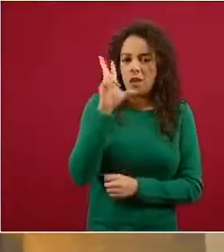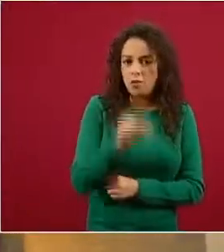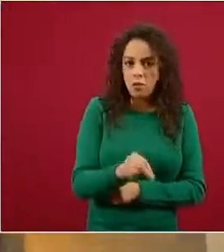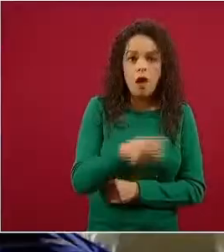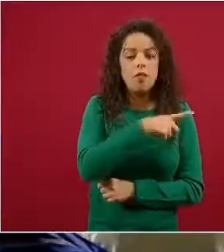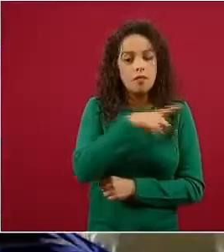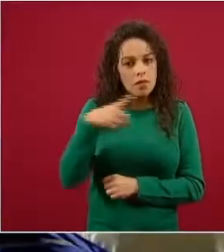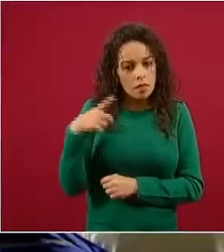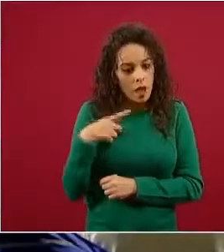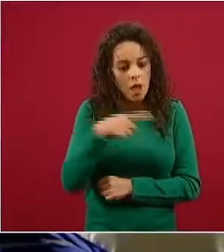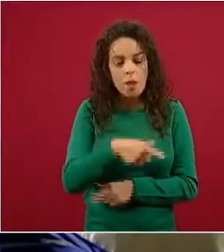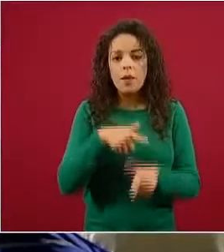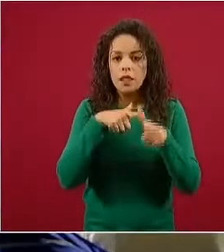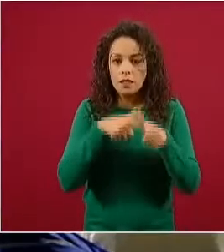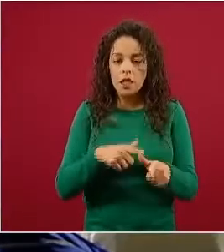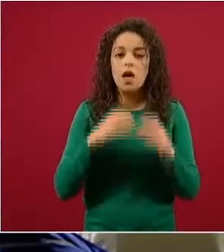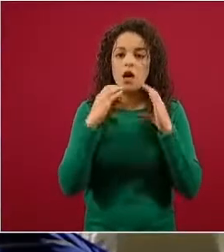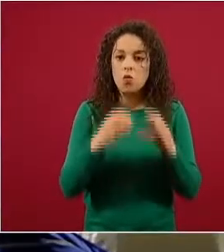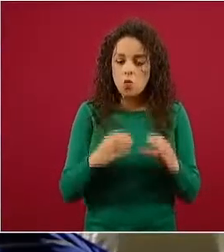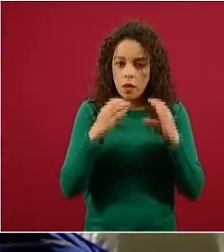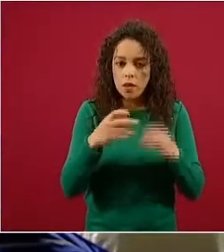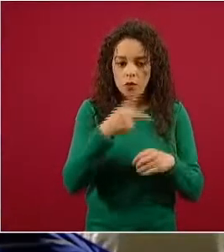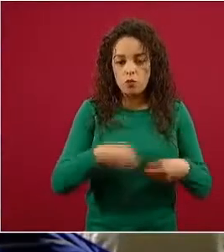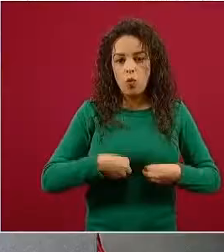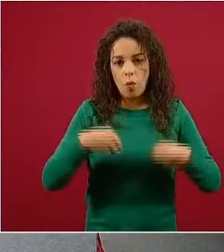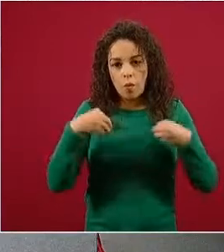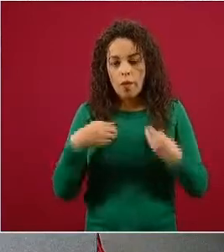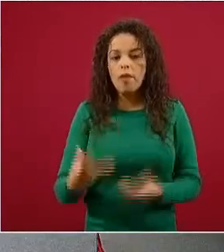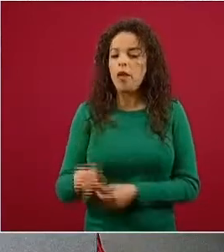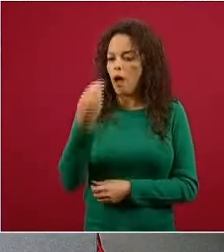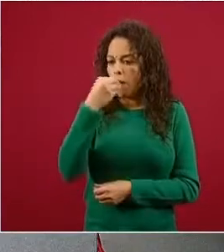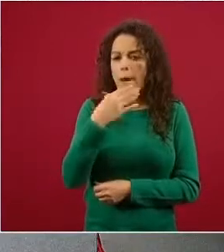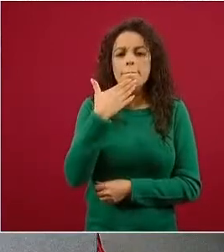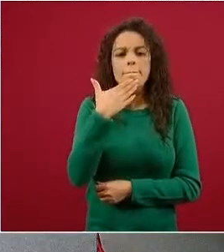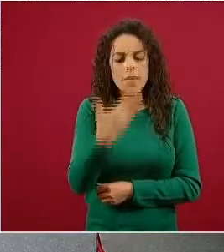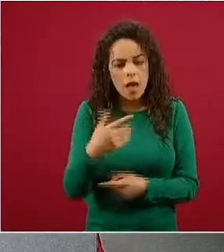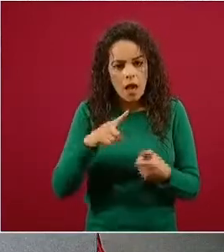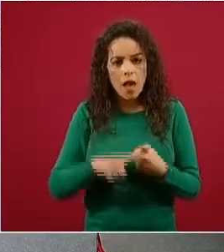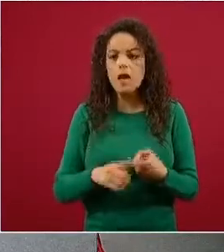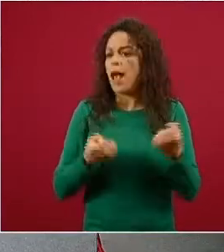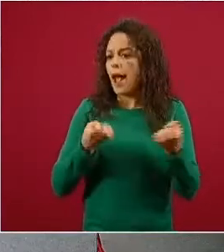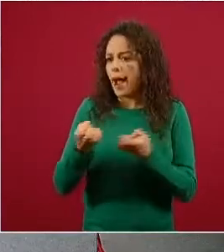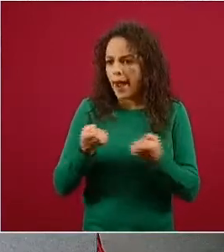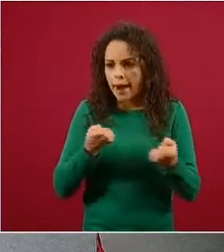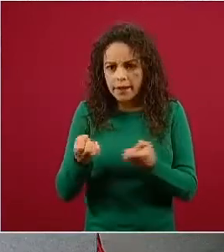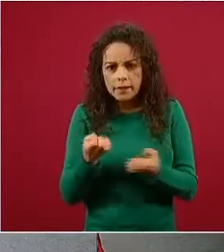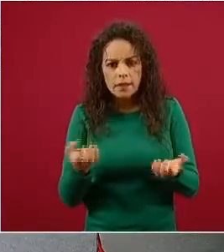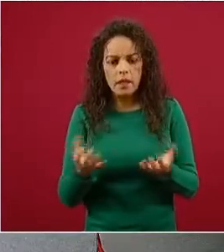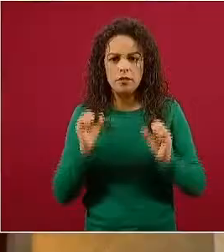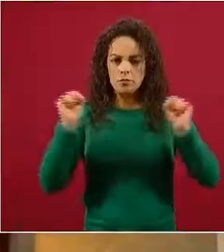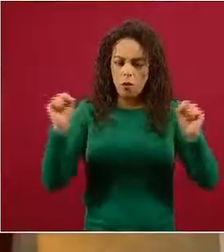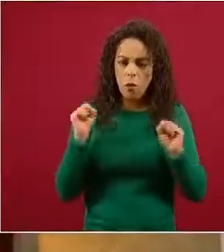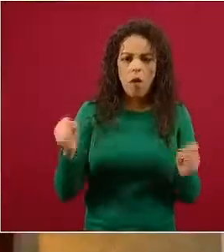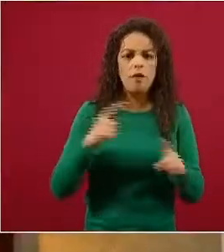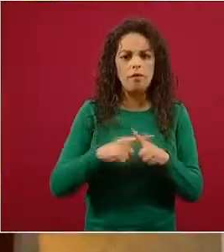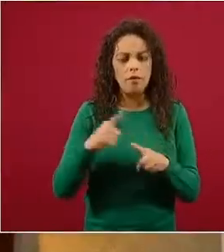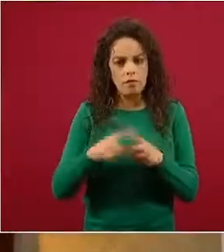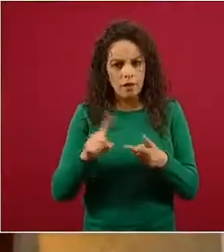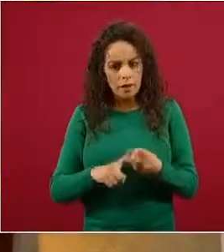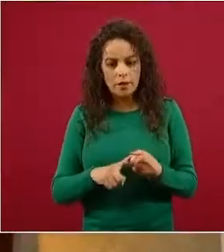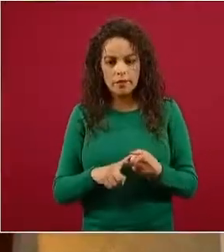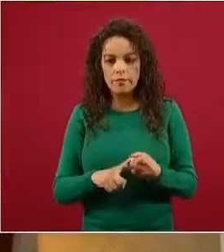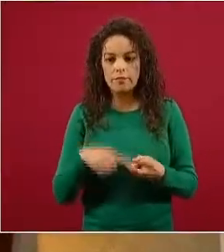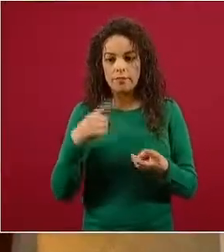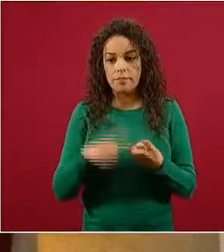Y bueno, el tercer tiempo es más bien después, cómo la persona va a aprender y va a integrarse a